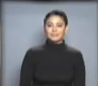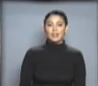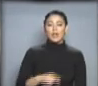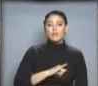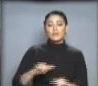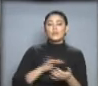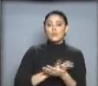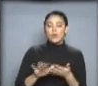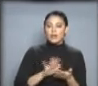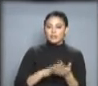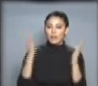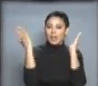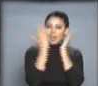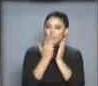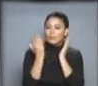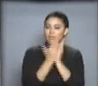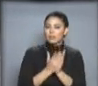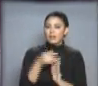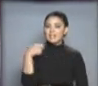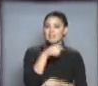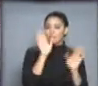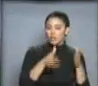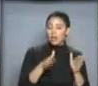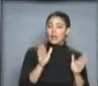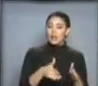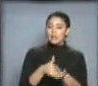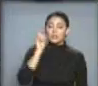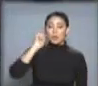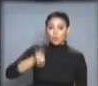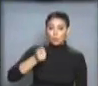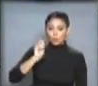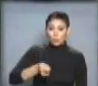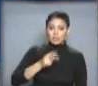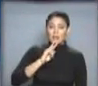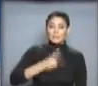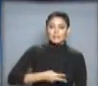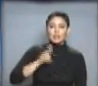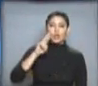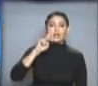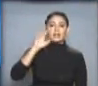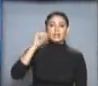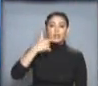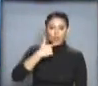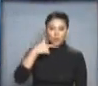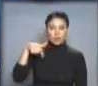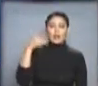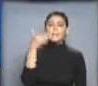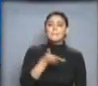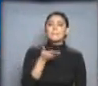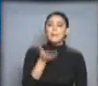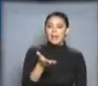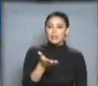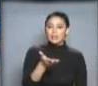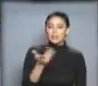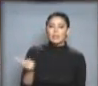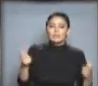novedades en torno a la investigación por el asesinato de ángeles ruson el juez Fabián Ríos está pidiendo una